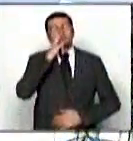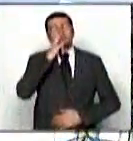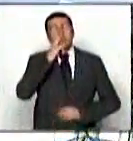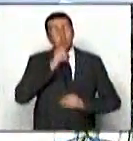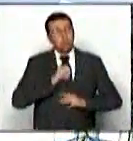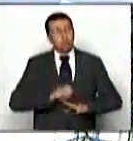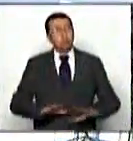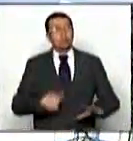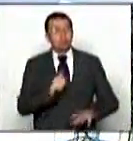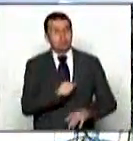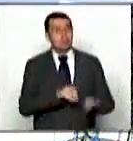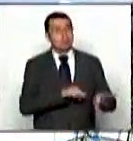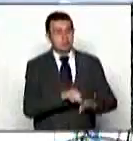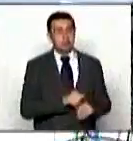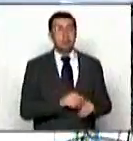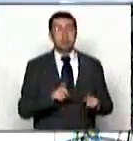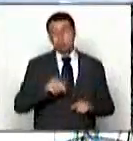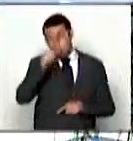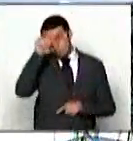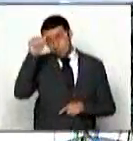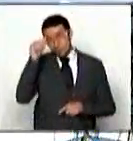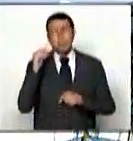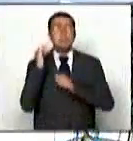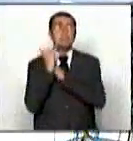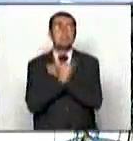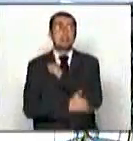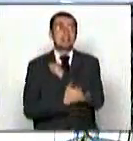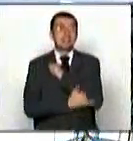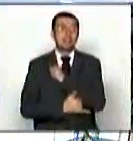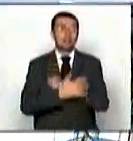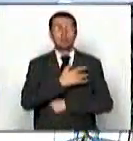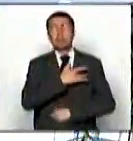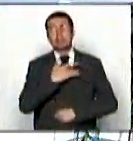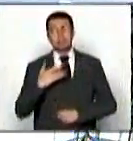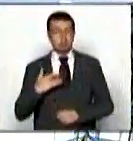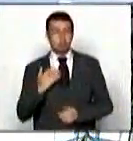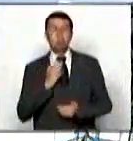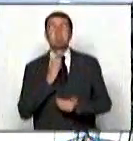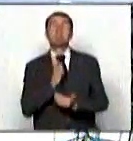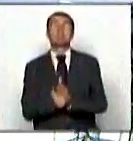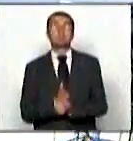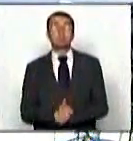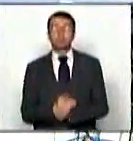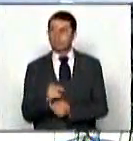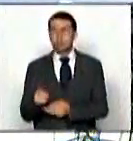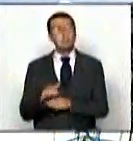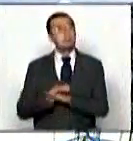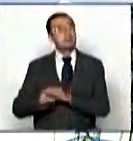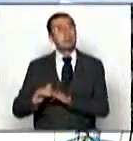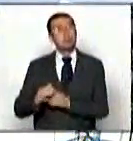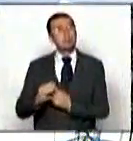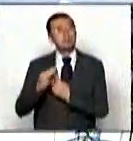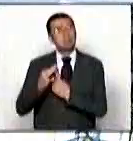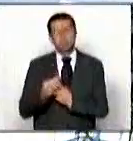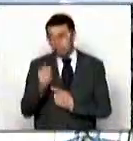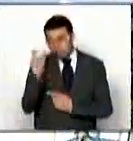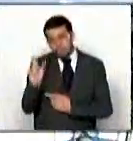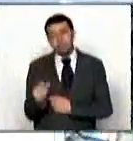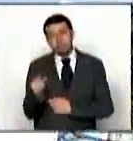terapéutico que será el próximo domingo. Ese paseo no solamente tendrá como invitado especial y central a nuestro